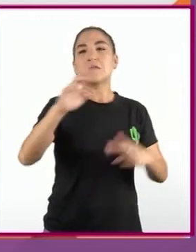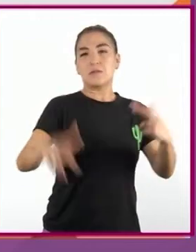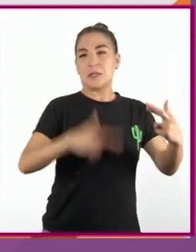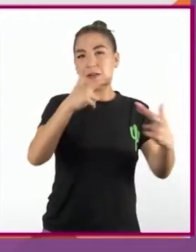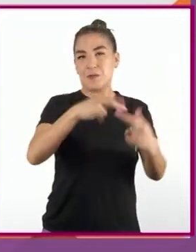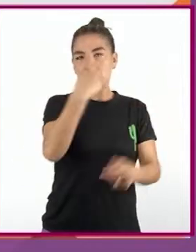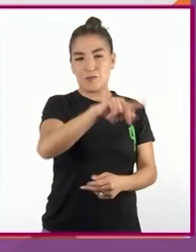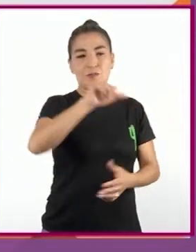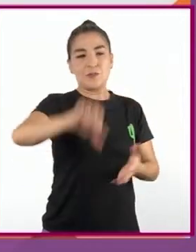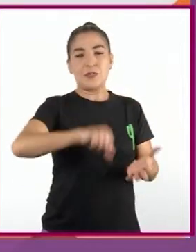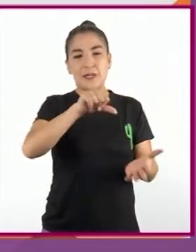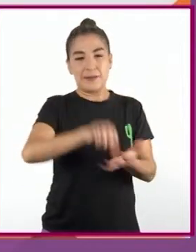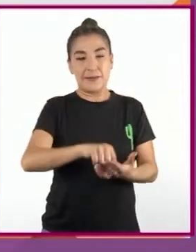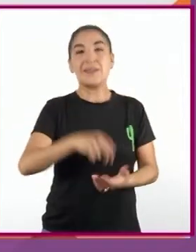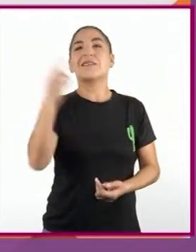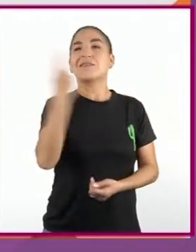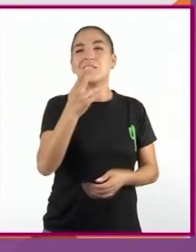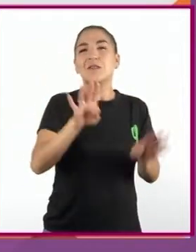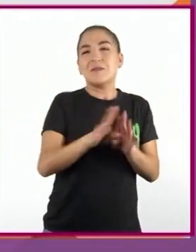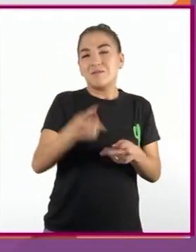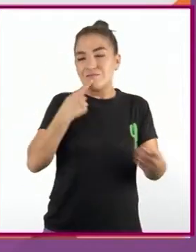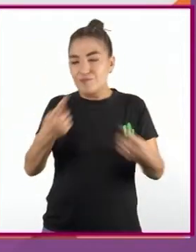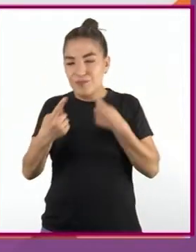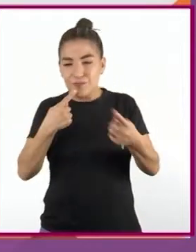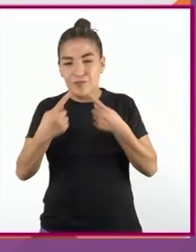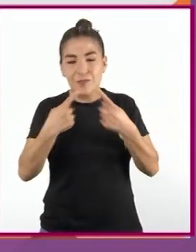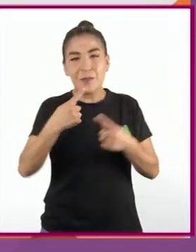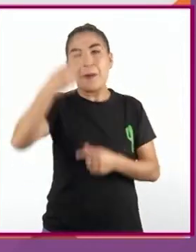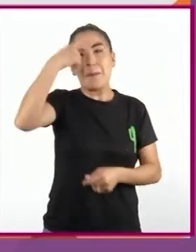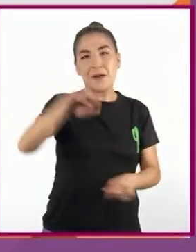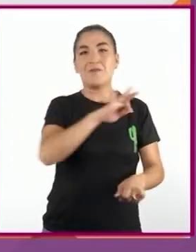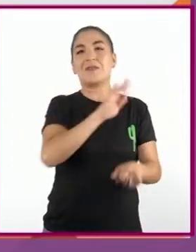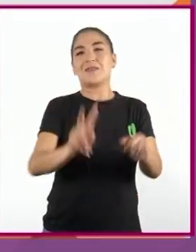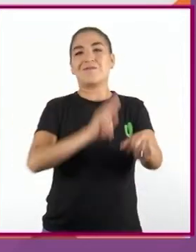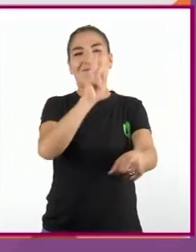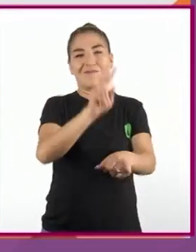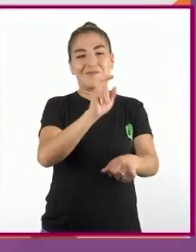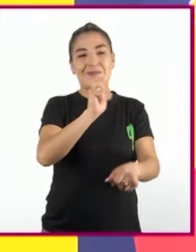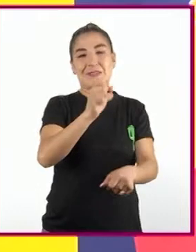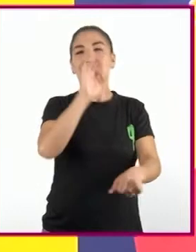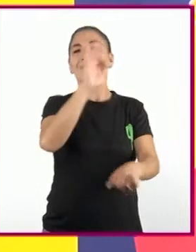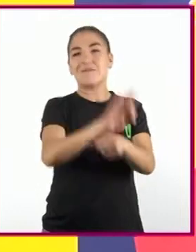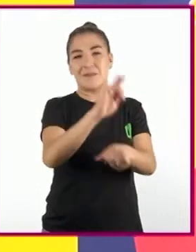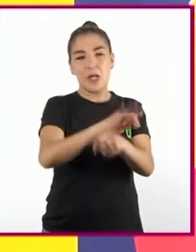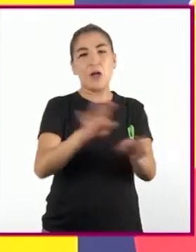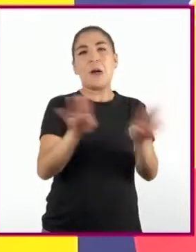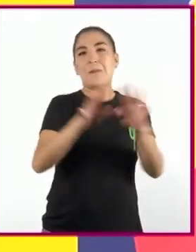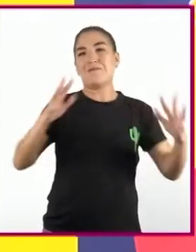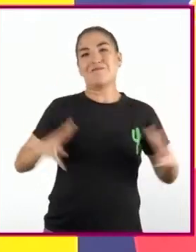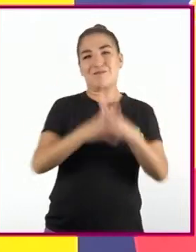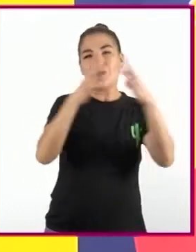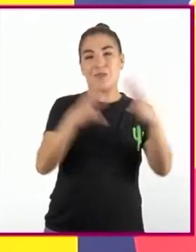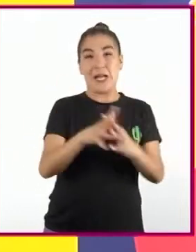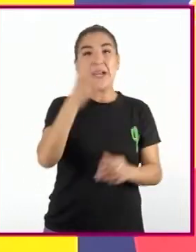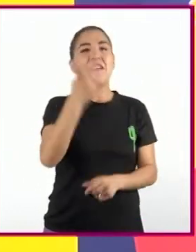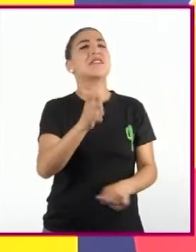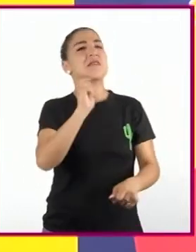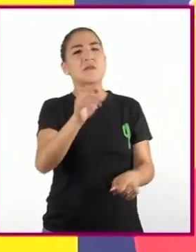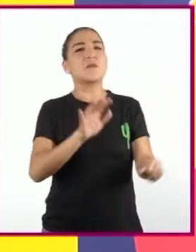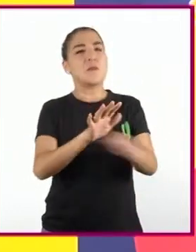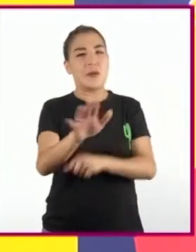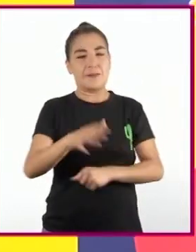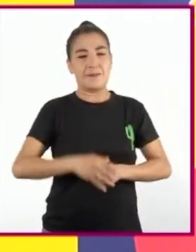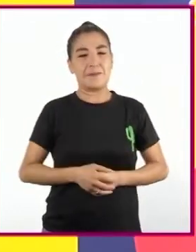centro, por lo que necesitaron de recursos para poder protegerse de invasiones. Esos recursos fueron: